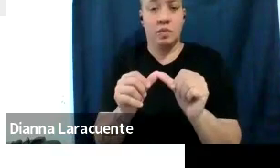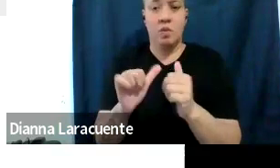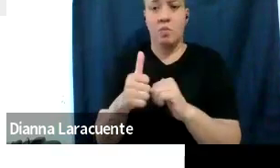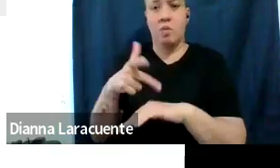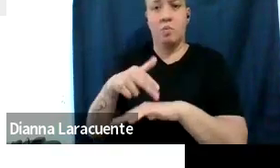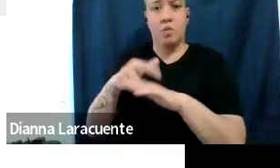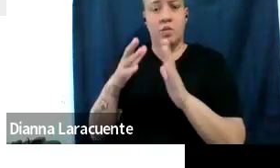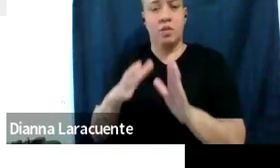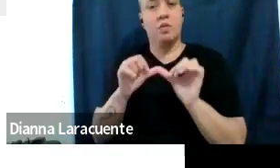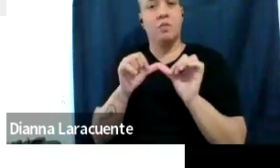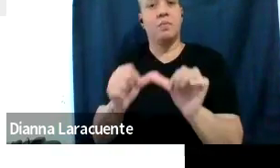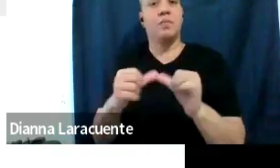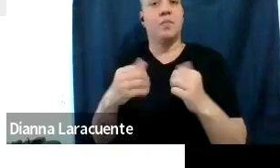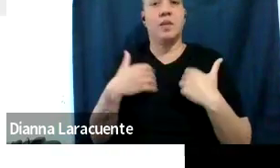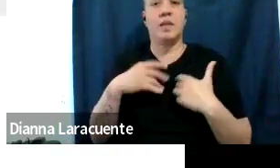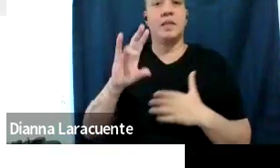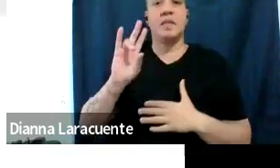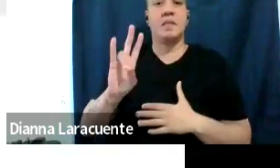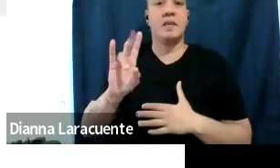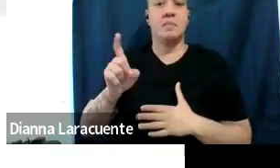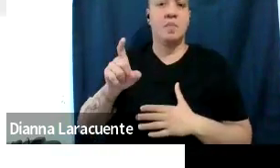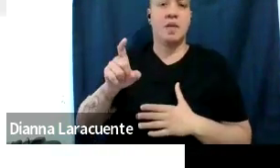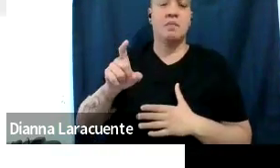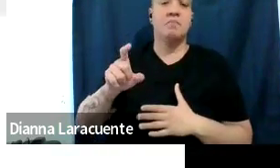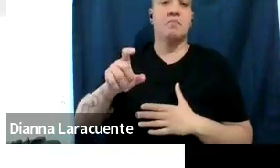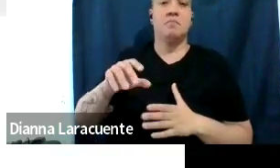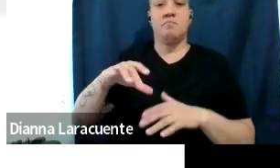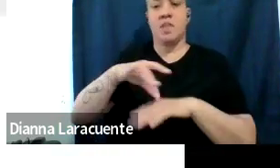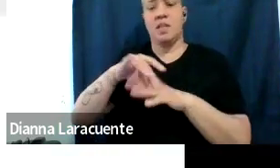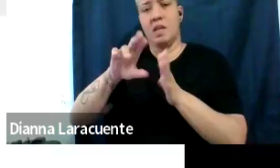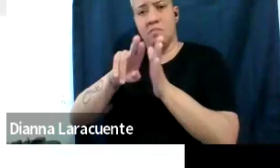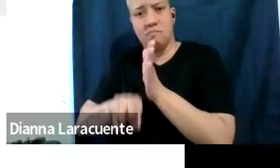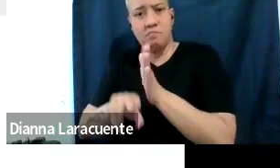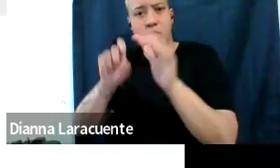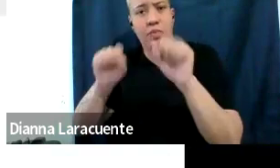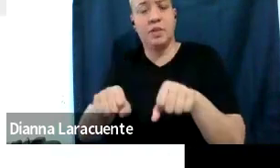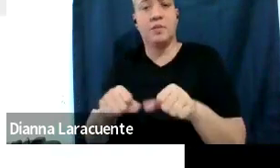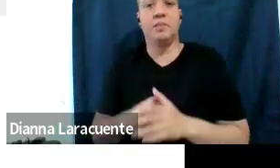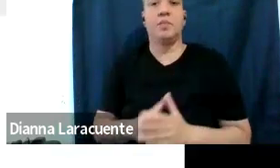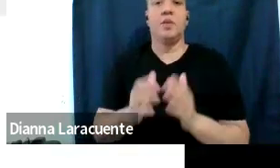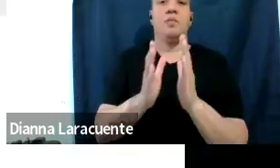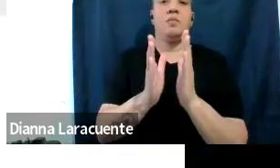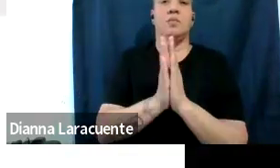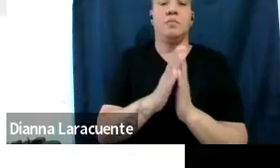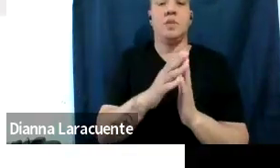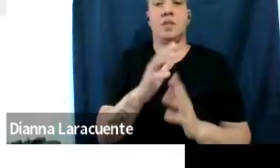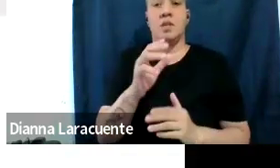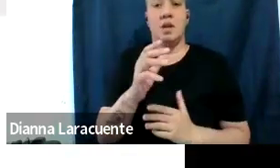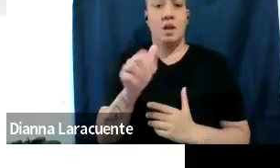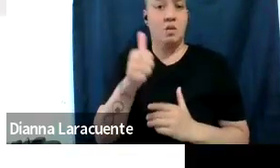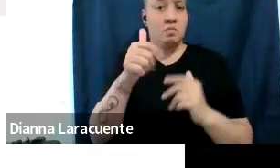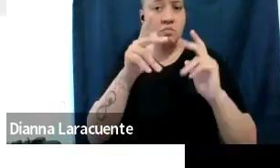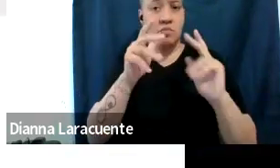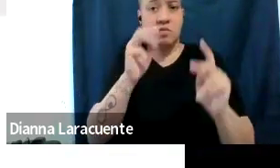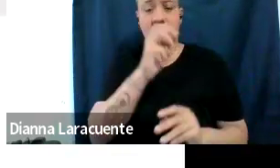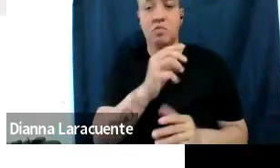puertorriqueños, no tendrán ni 7 pies de tierra para que lo sepulten, si no lo piden al extraño,